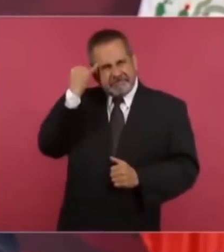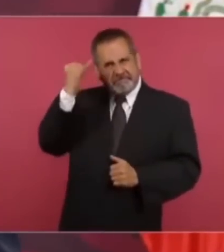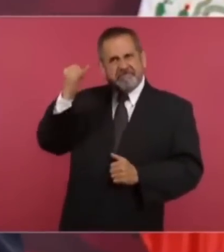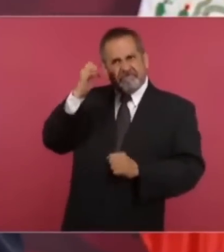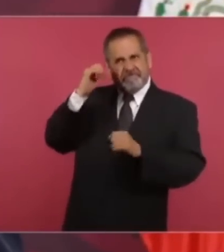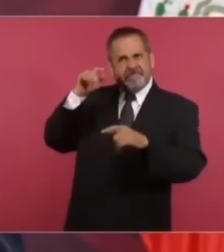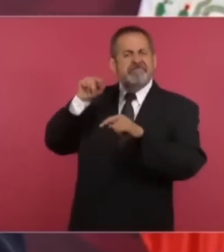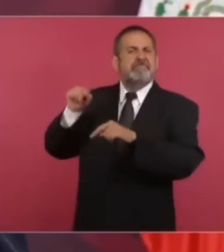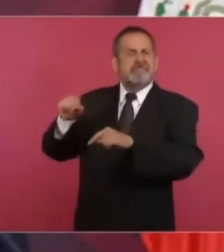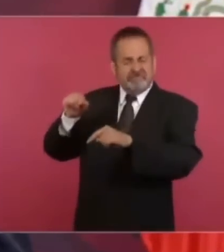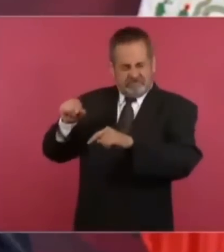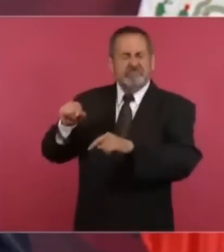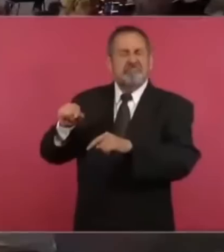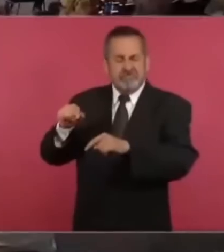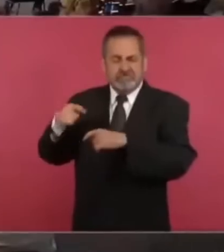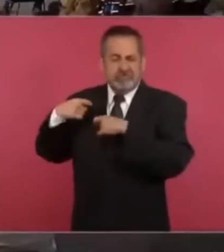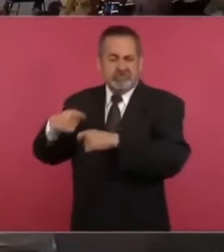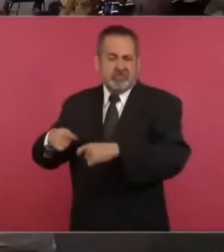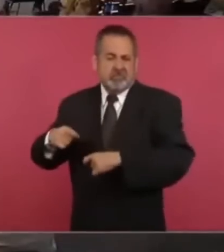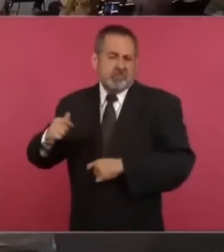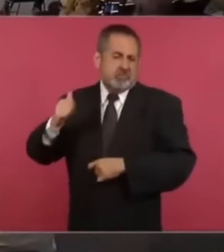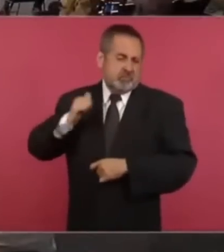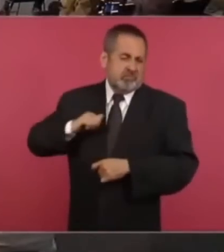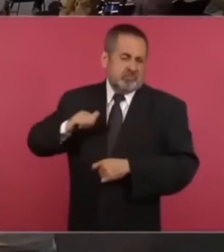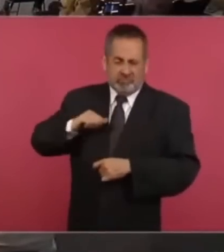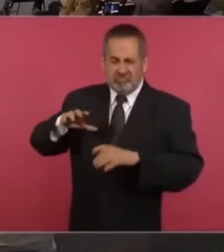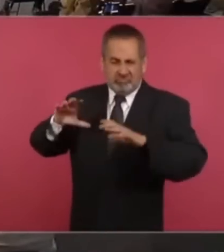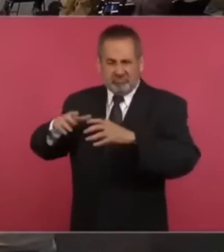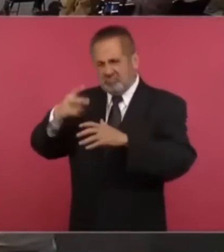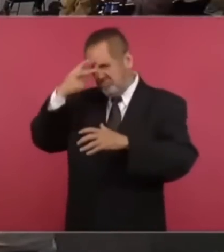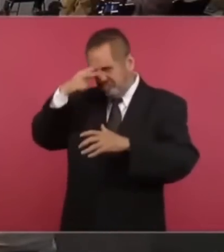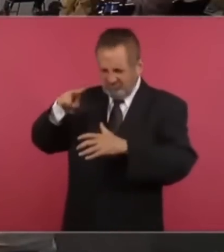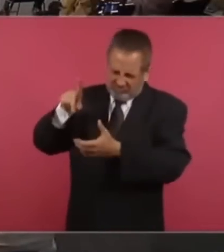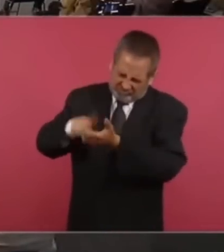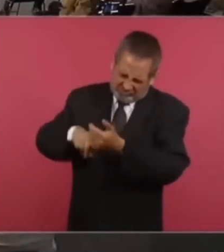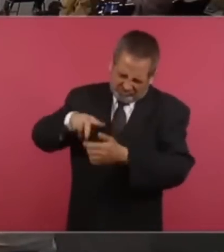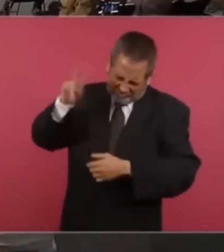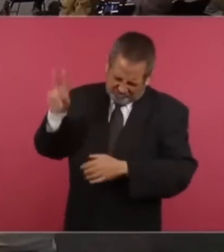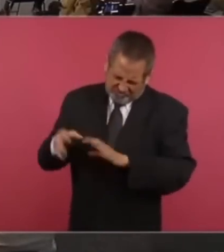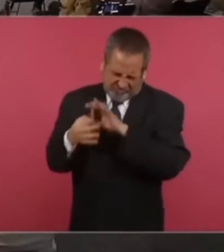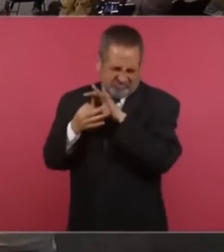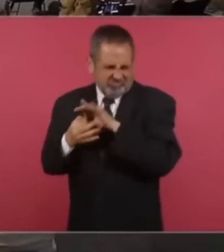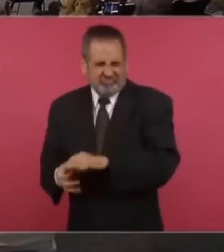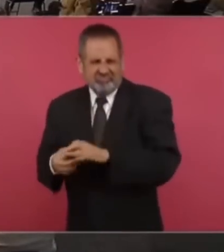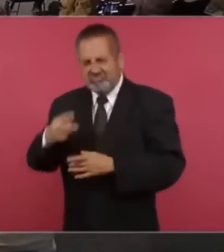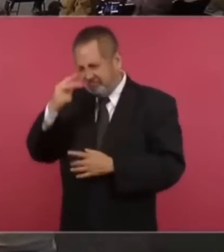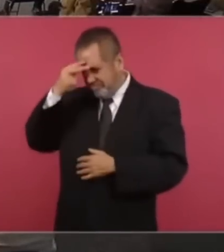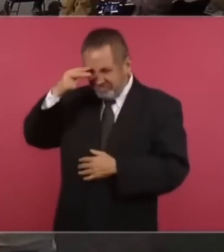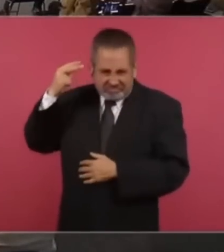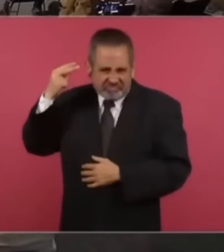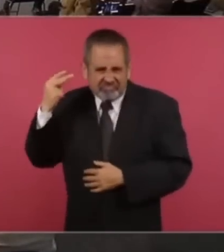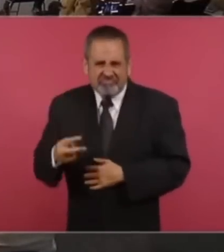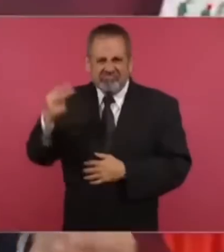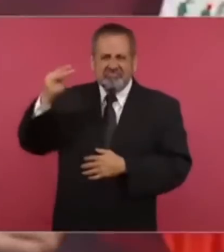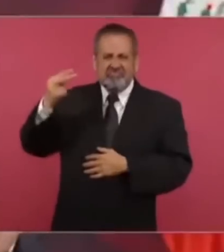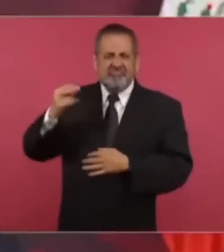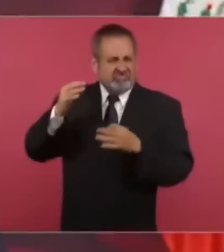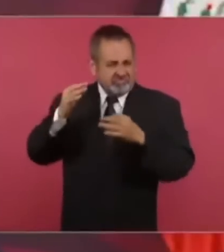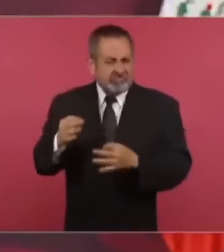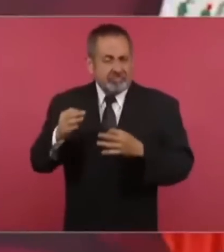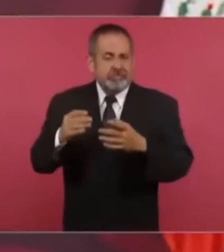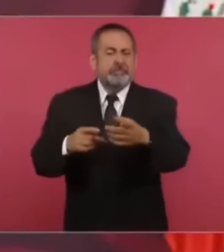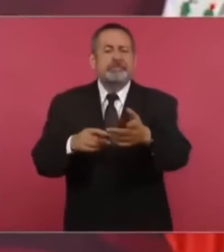idiosincrasia que viene del México profundo. ¿De dónde viene el